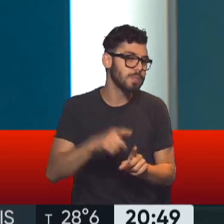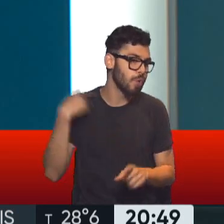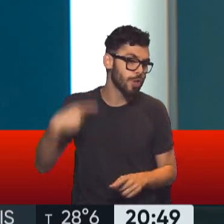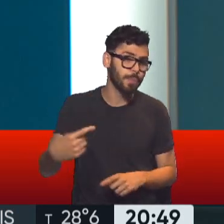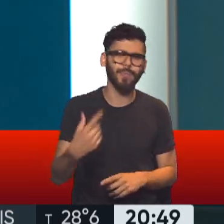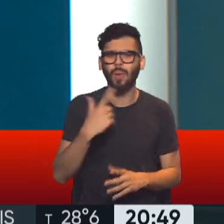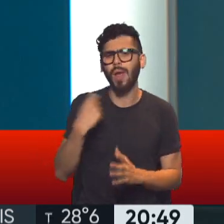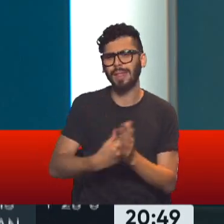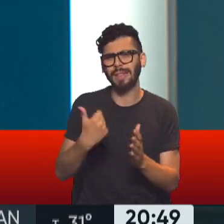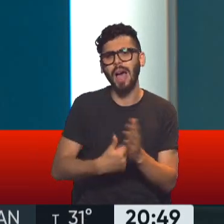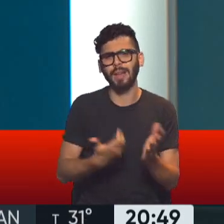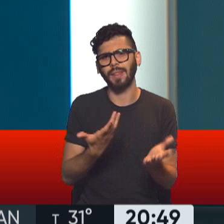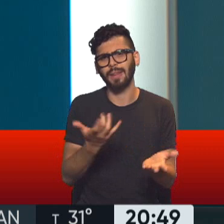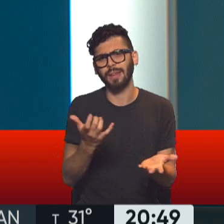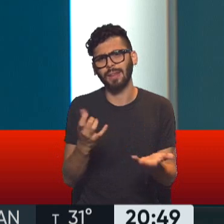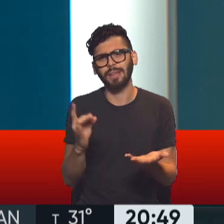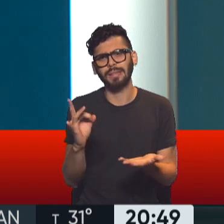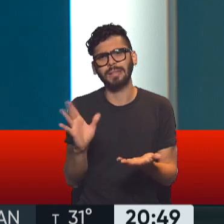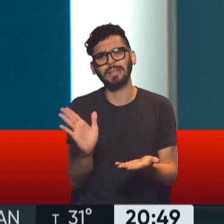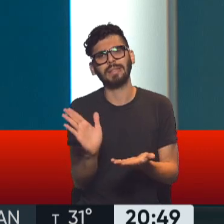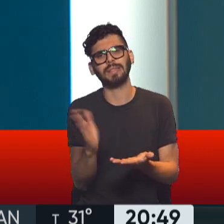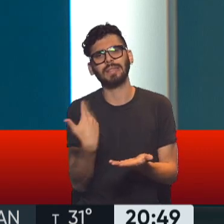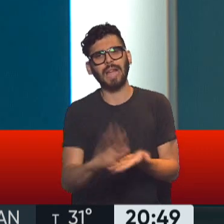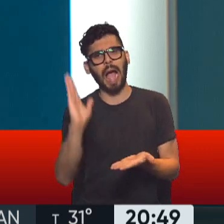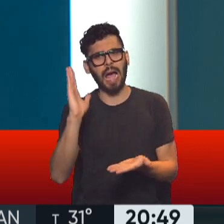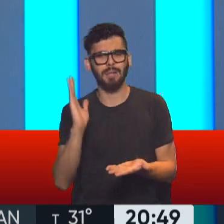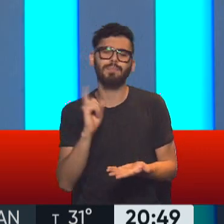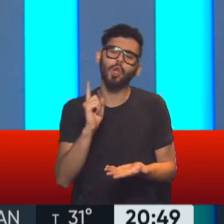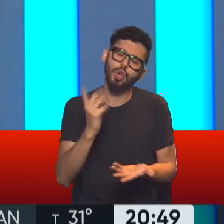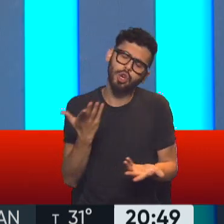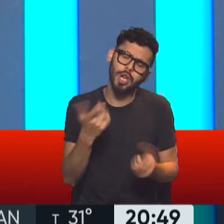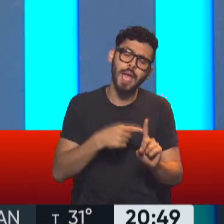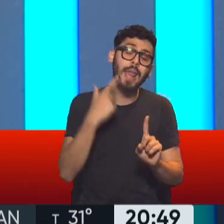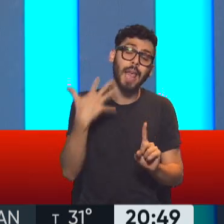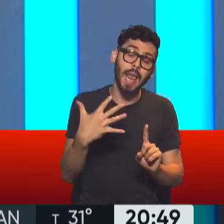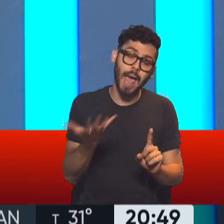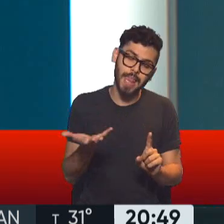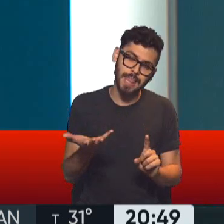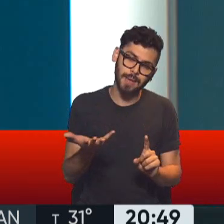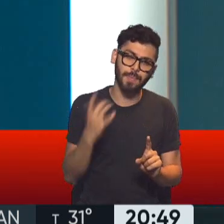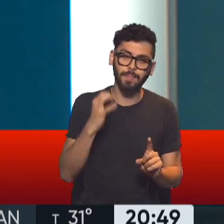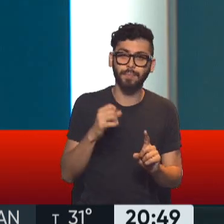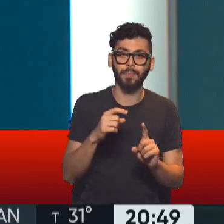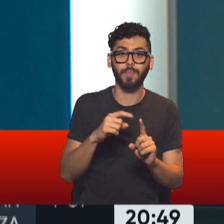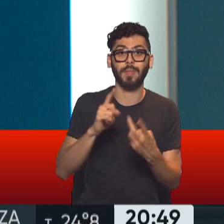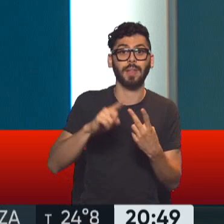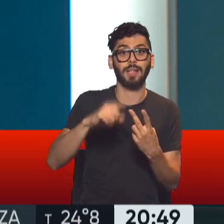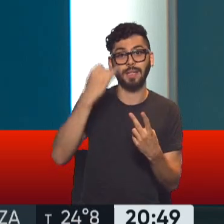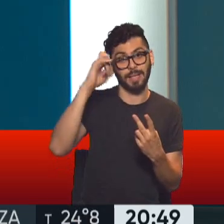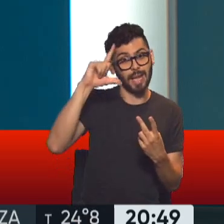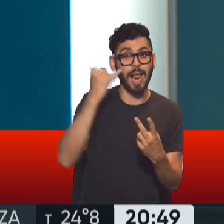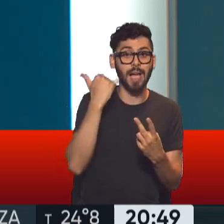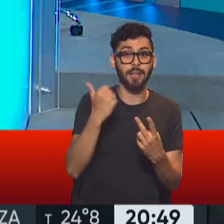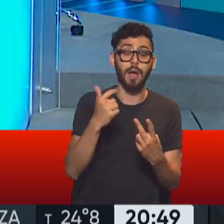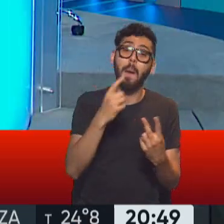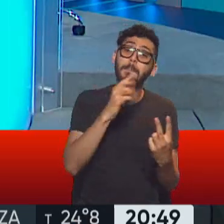de tumbarla y voltearla, pero ella es una mujer muy astuta, y Mel también. O sea, es una pareja política, el símil sería